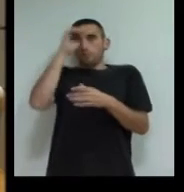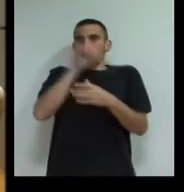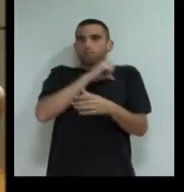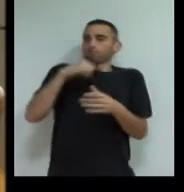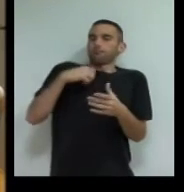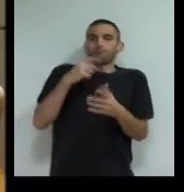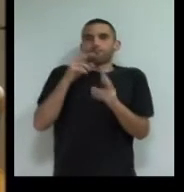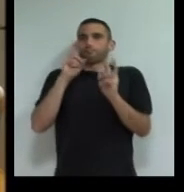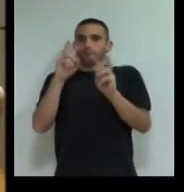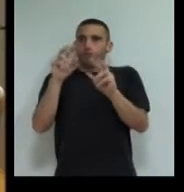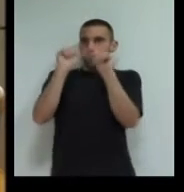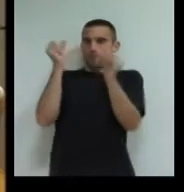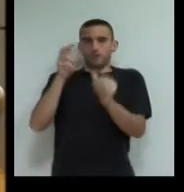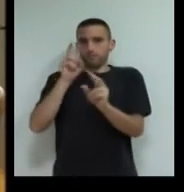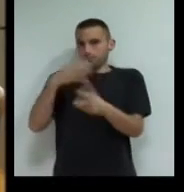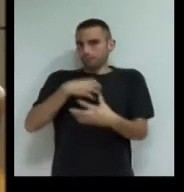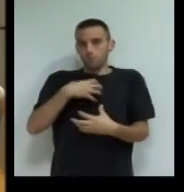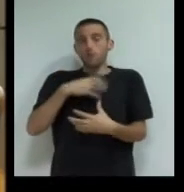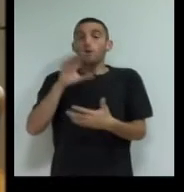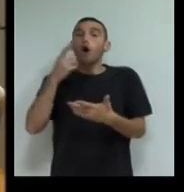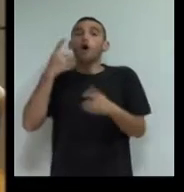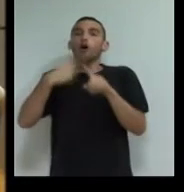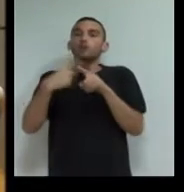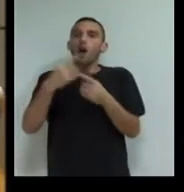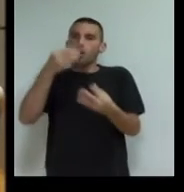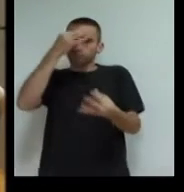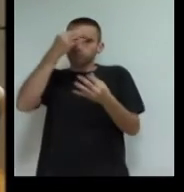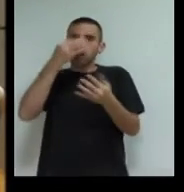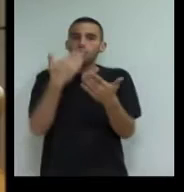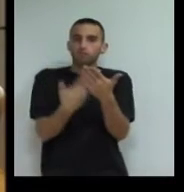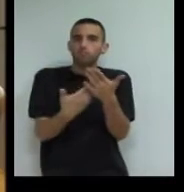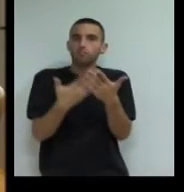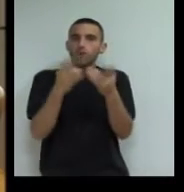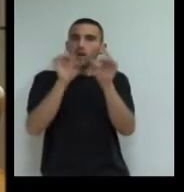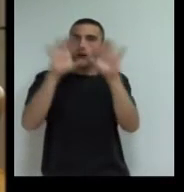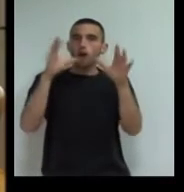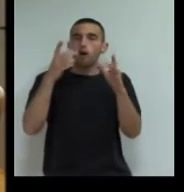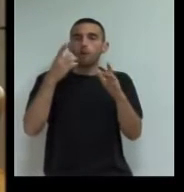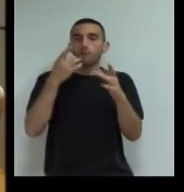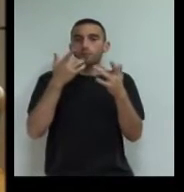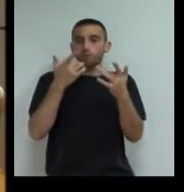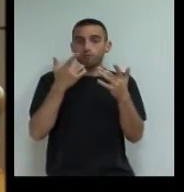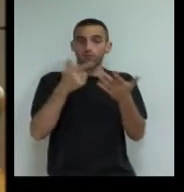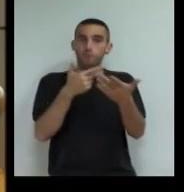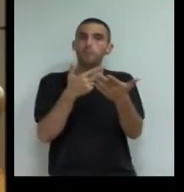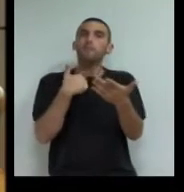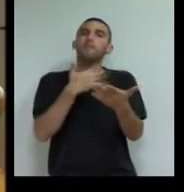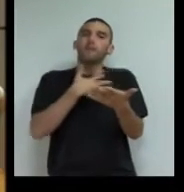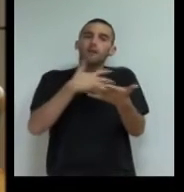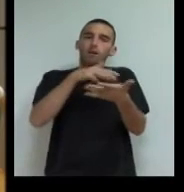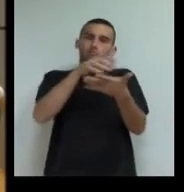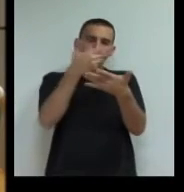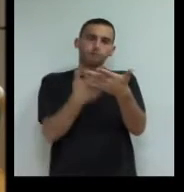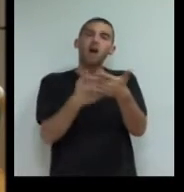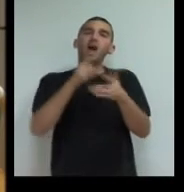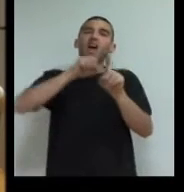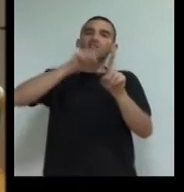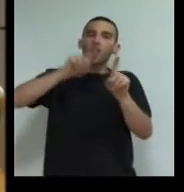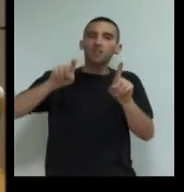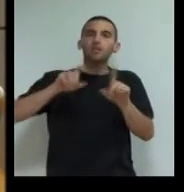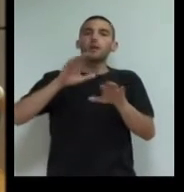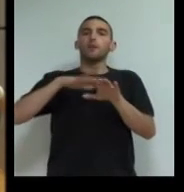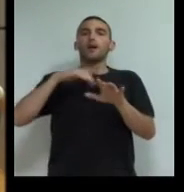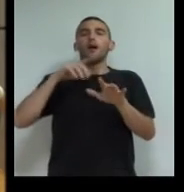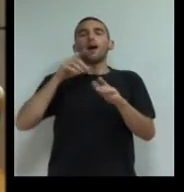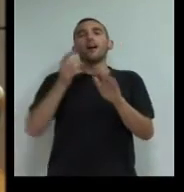visualmente, pero todos estos objetivos, todos estos que se puedan sacar por estadísticas, vamos a desarrollar un sistema que aprovechando toda esta